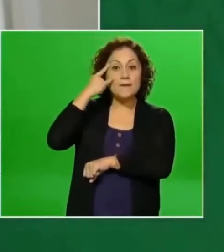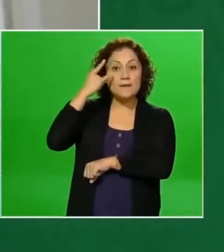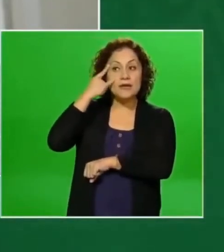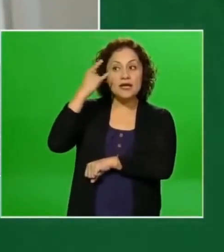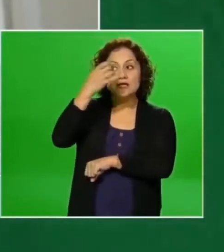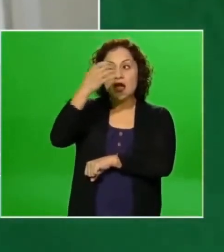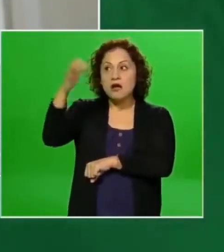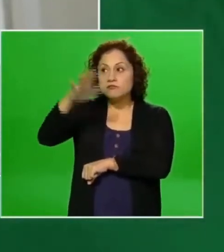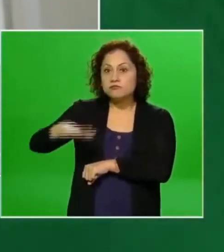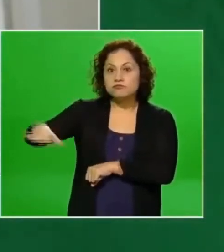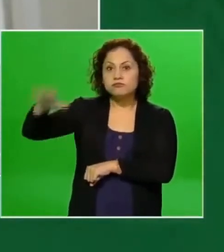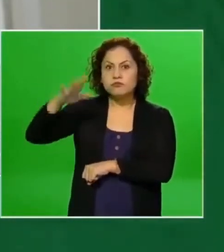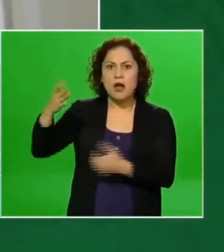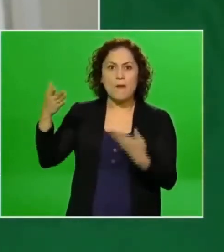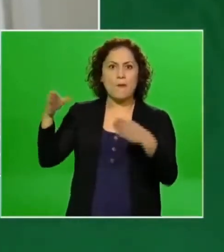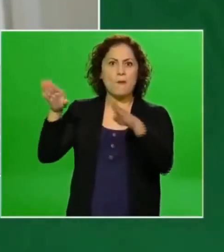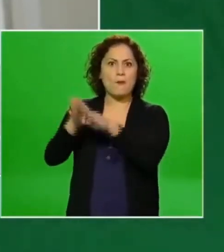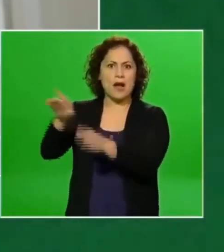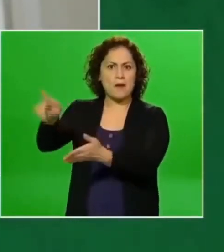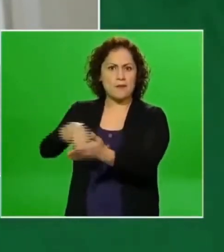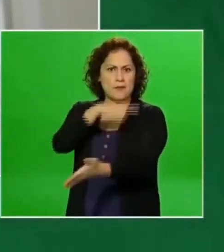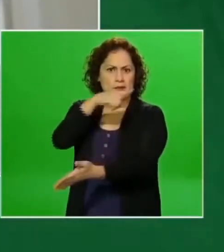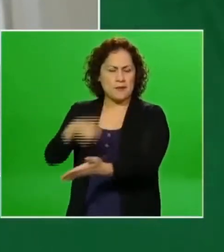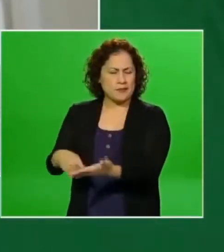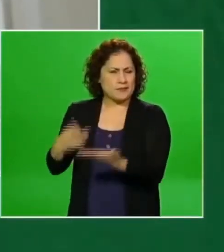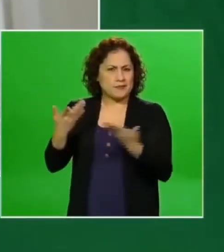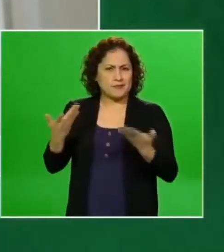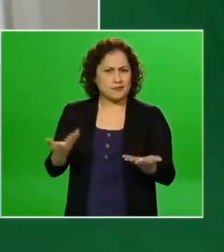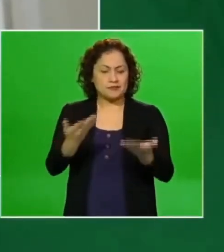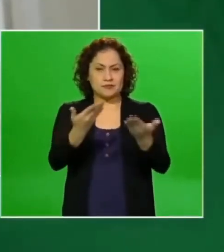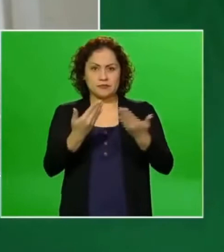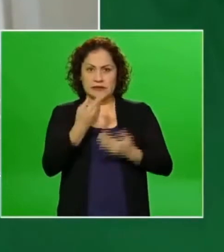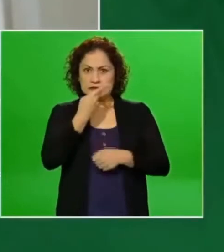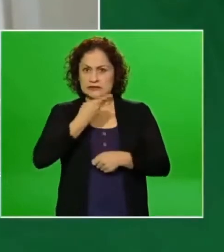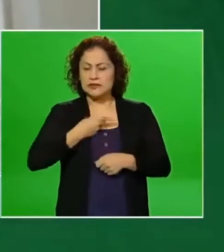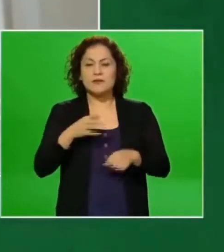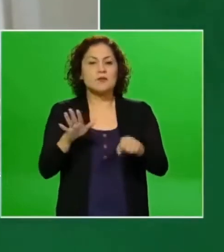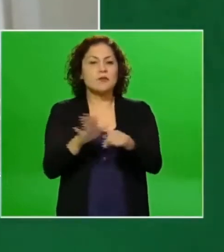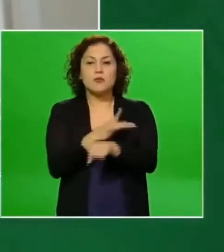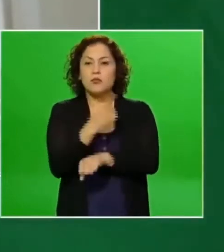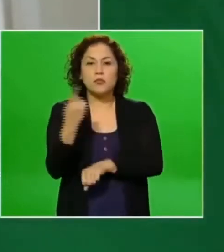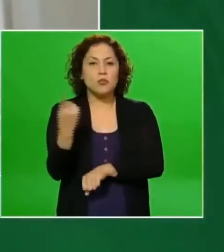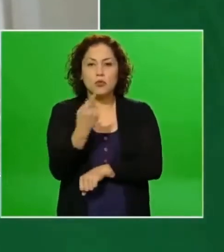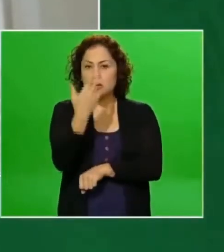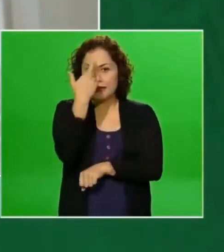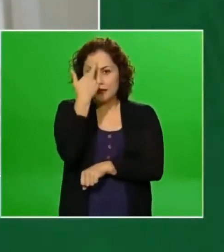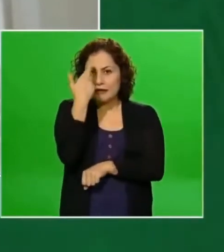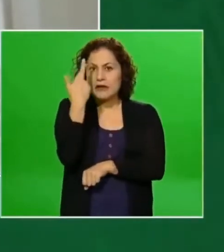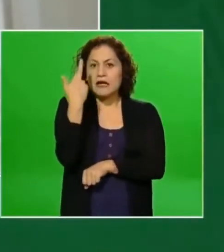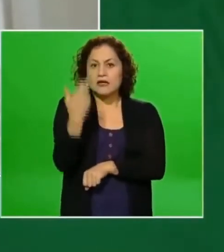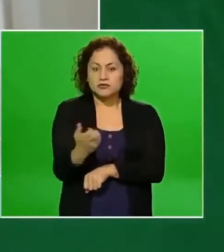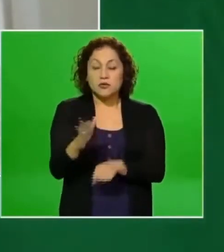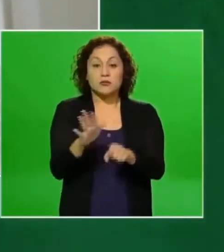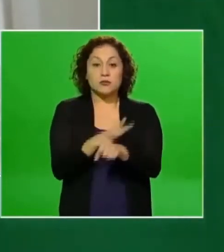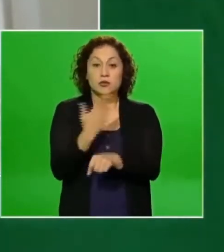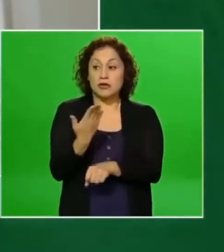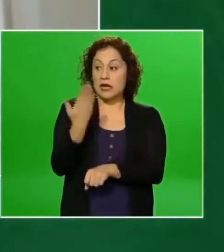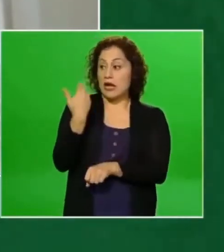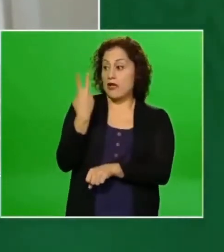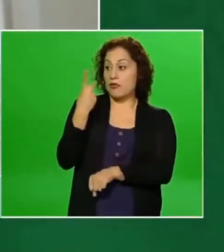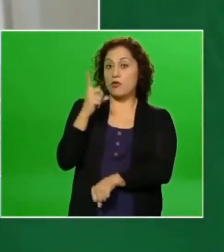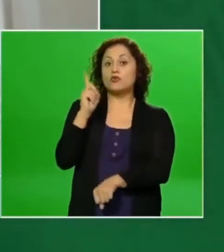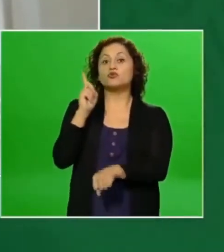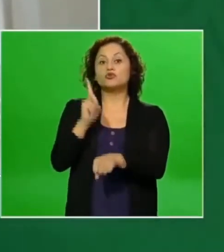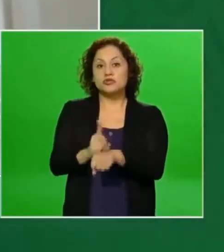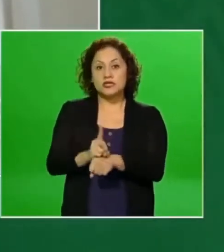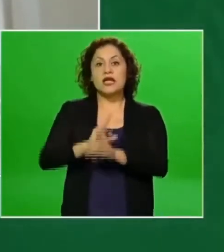Quería ver si nos pueden explicar un poco más cuáles son los criterios que se han establecido. 2 días antes tuvimos el anuncio de que